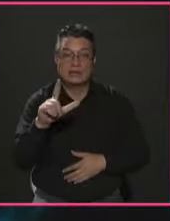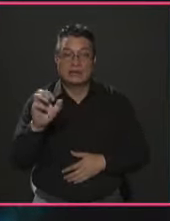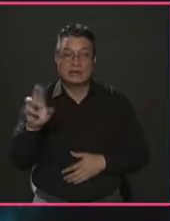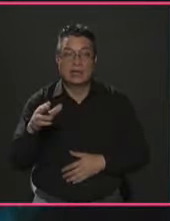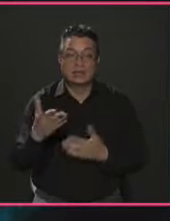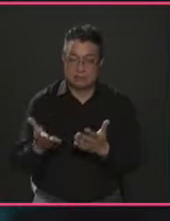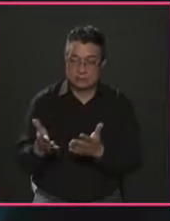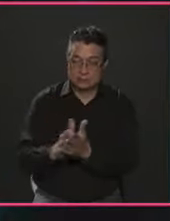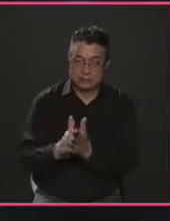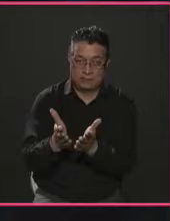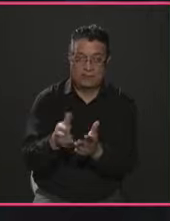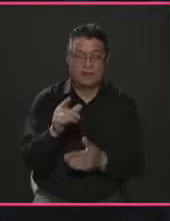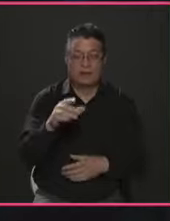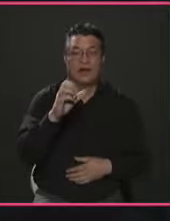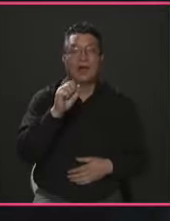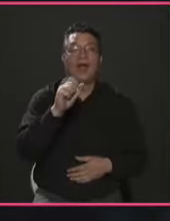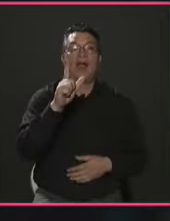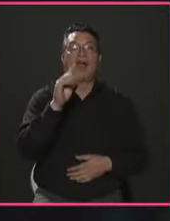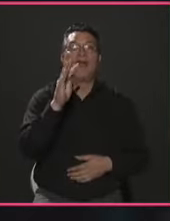favor